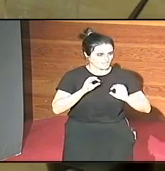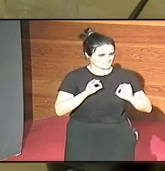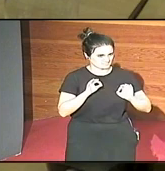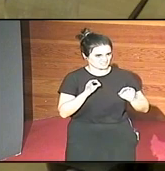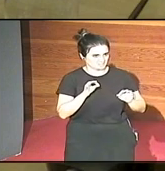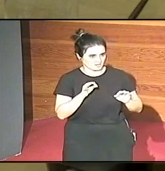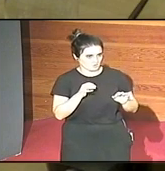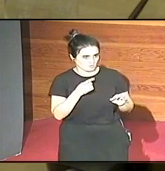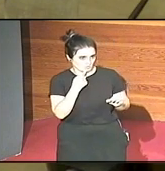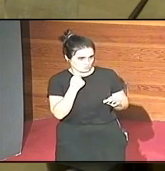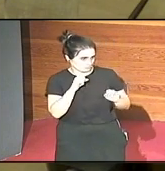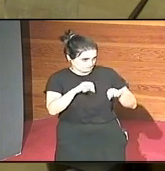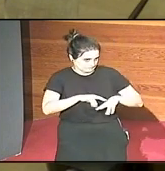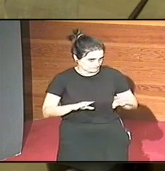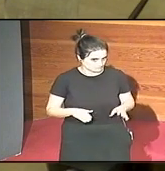de tapujos.